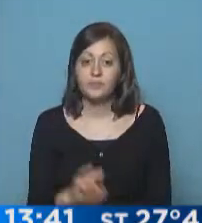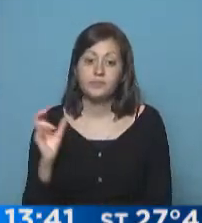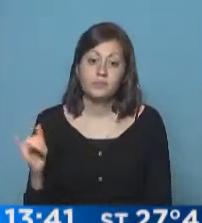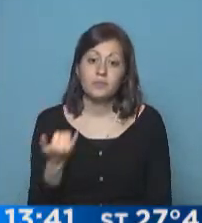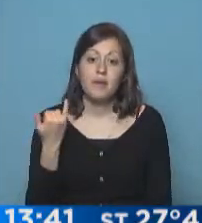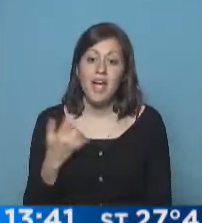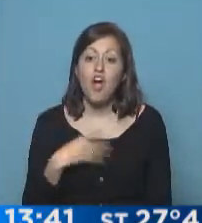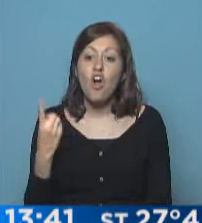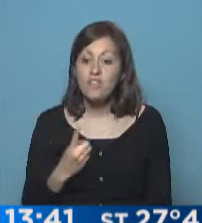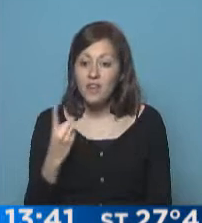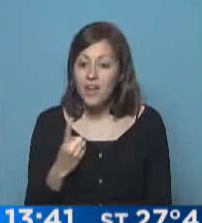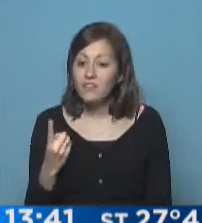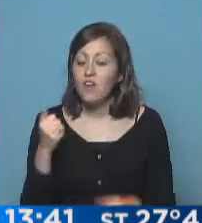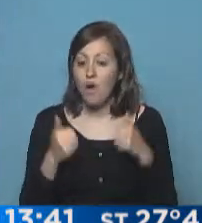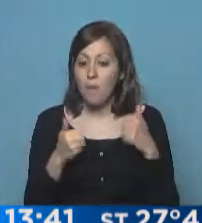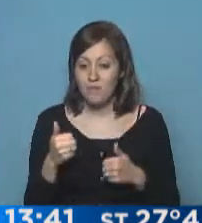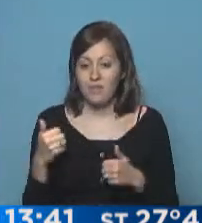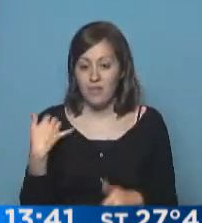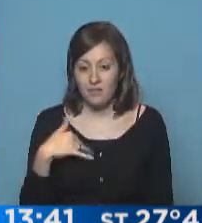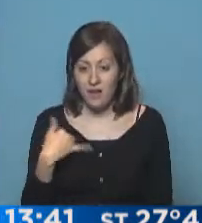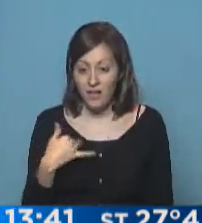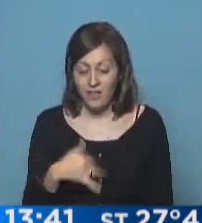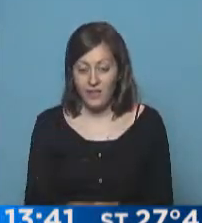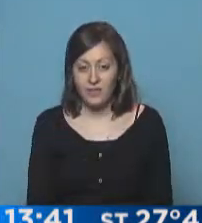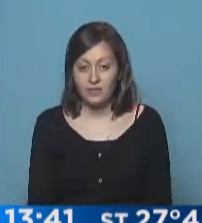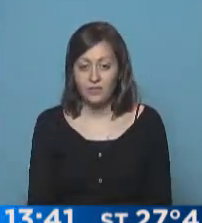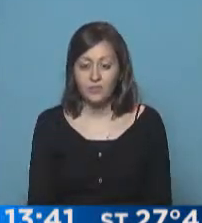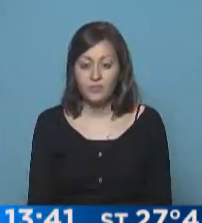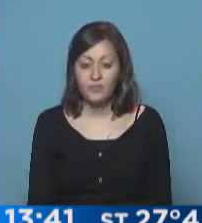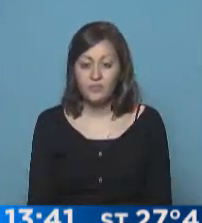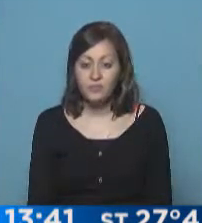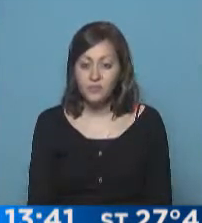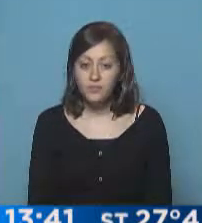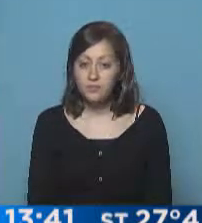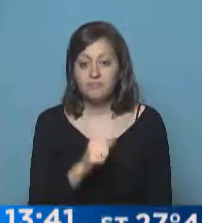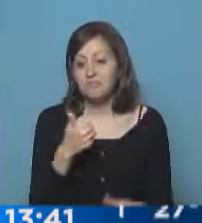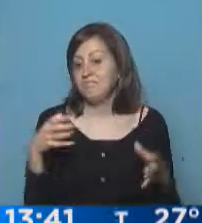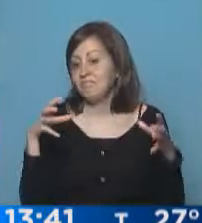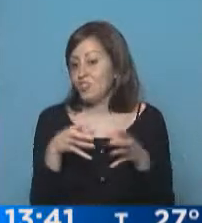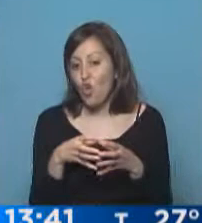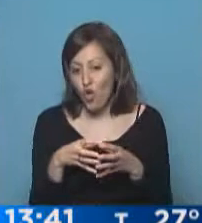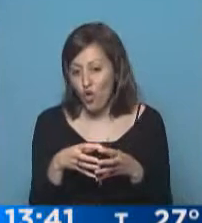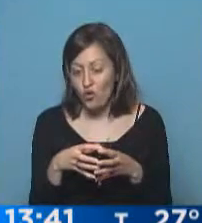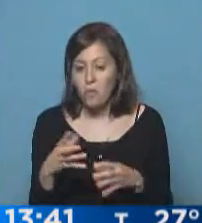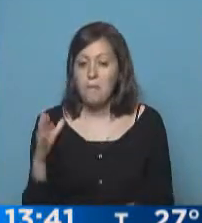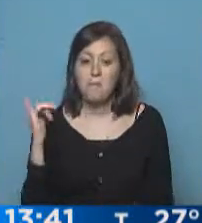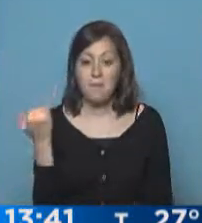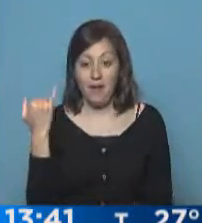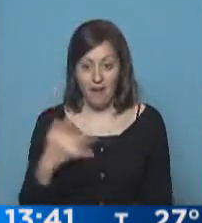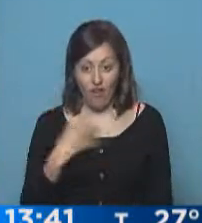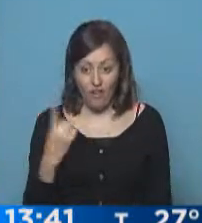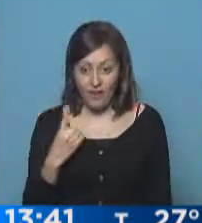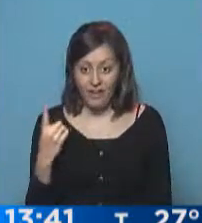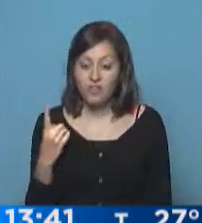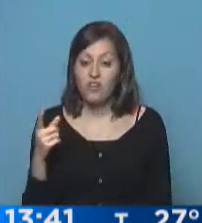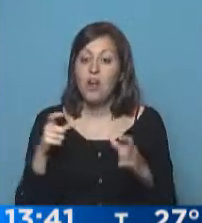de la competencia argentina. Ganamos todo el equipo el premio al mejor director, así que la